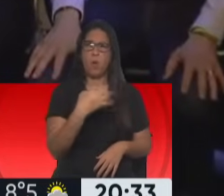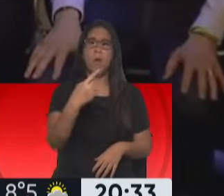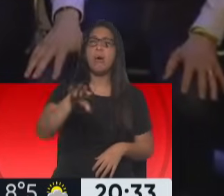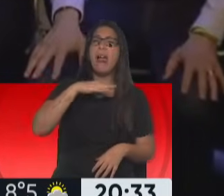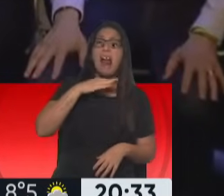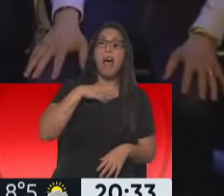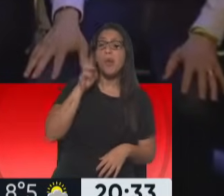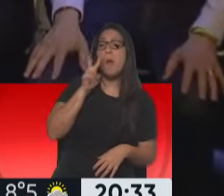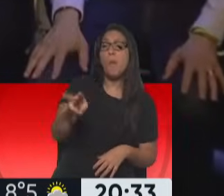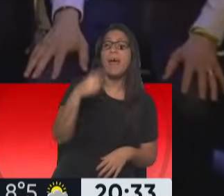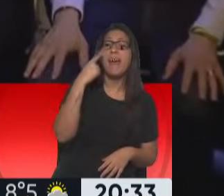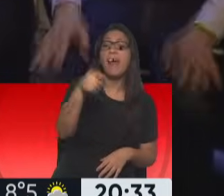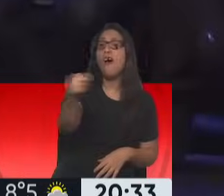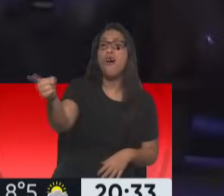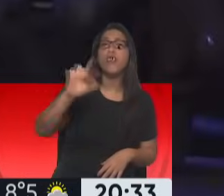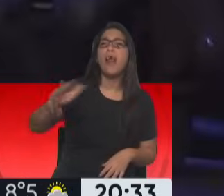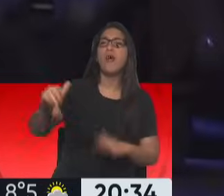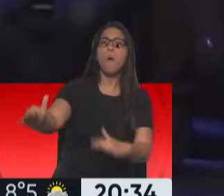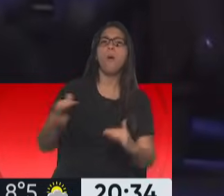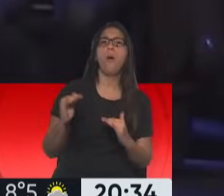todos de su misma condición.